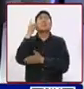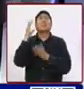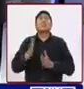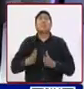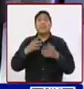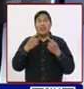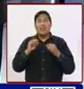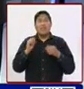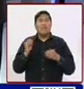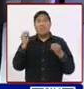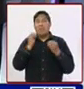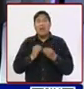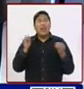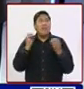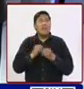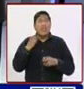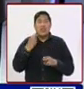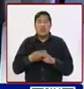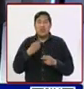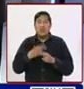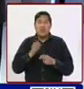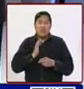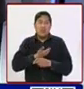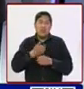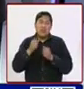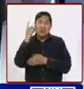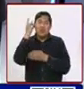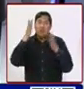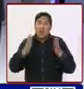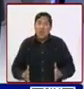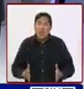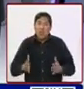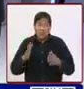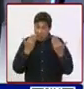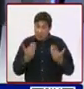que cada vez se vaya inscribiendo más los nombres de nuestros compatriotas en el contexto internacional.